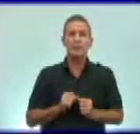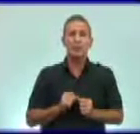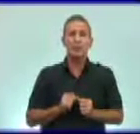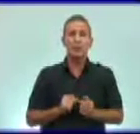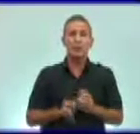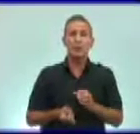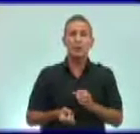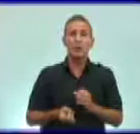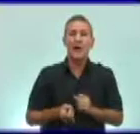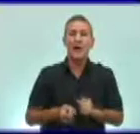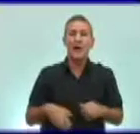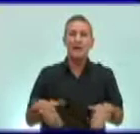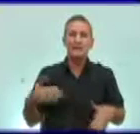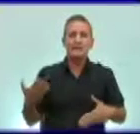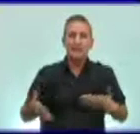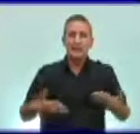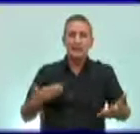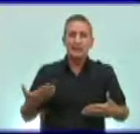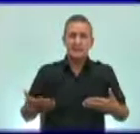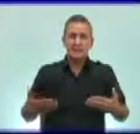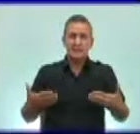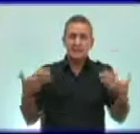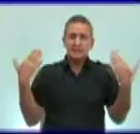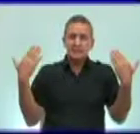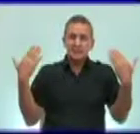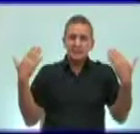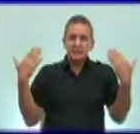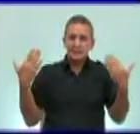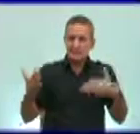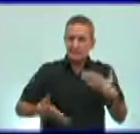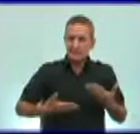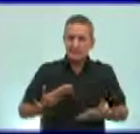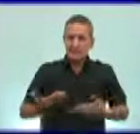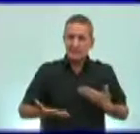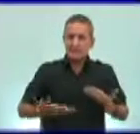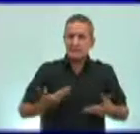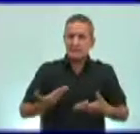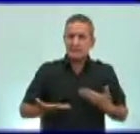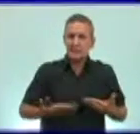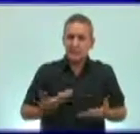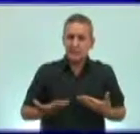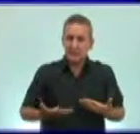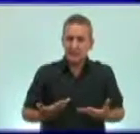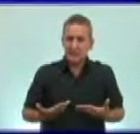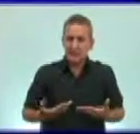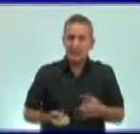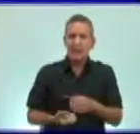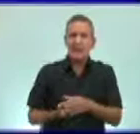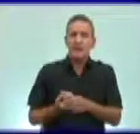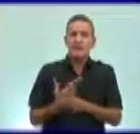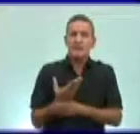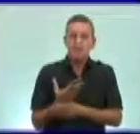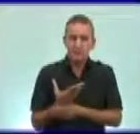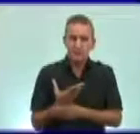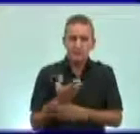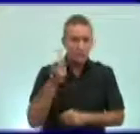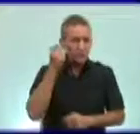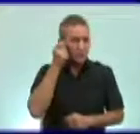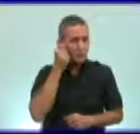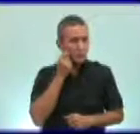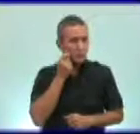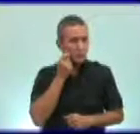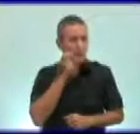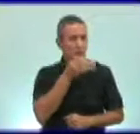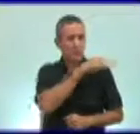a él se debe la gestión de que se hiciera una réplica de la estatua de Adamo